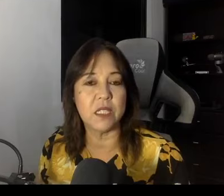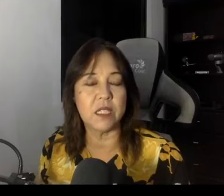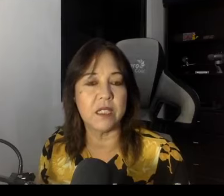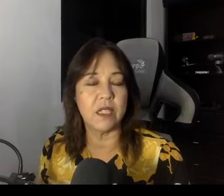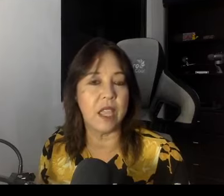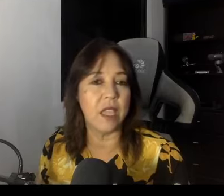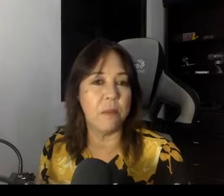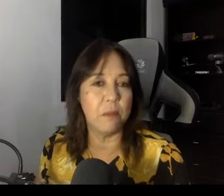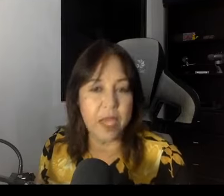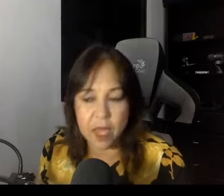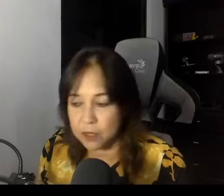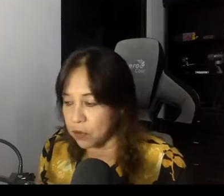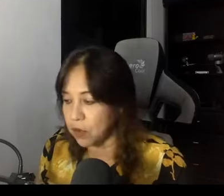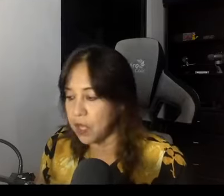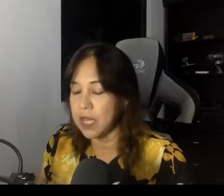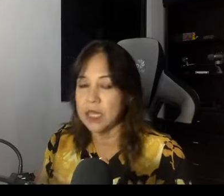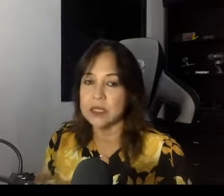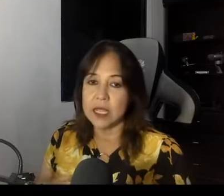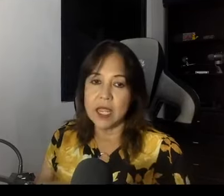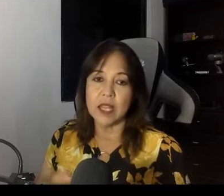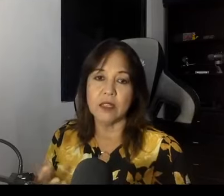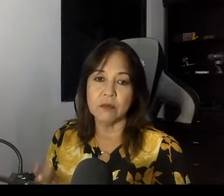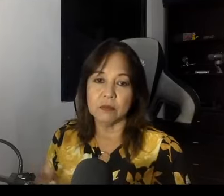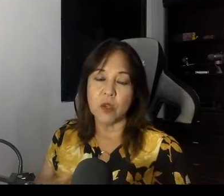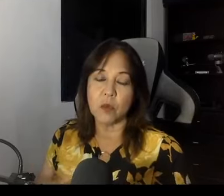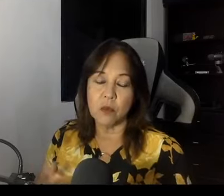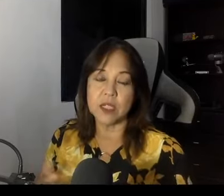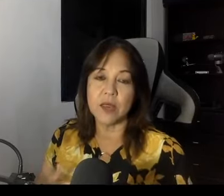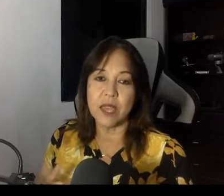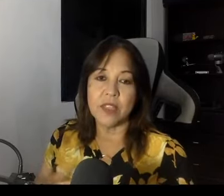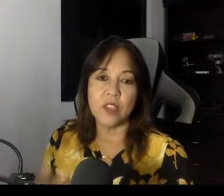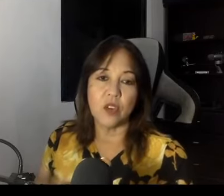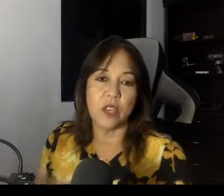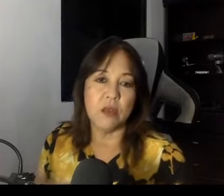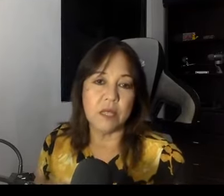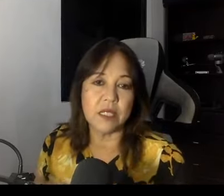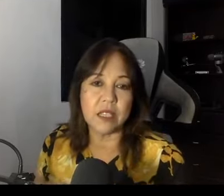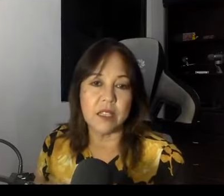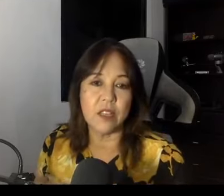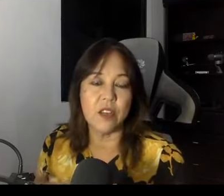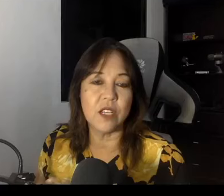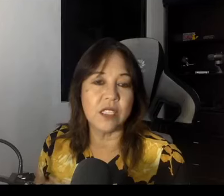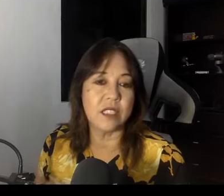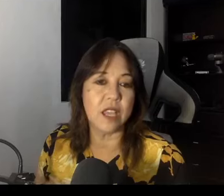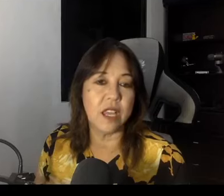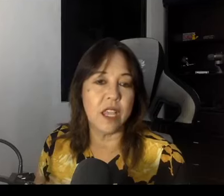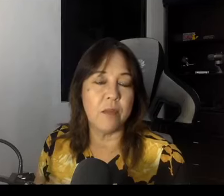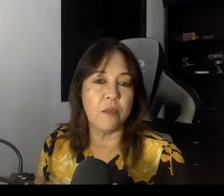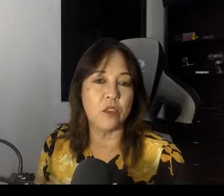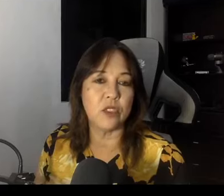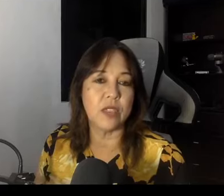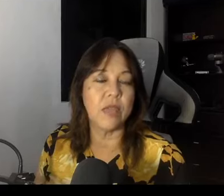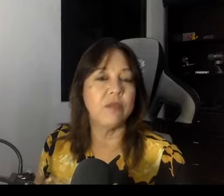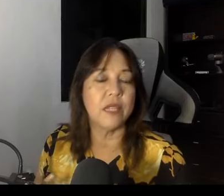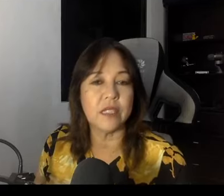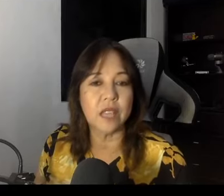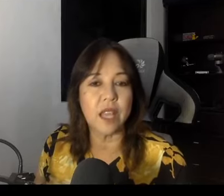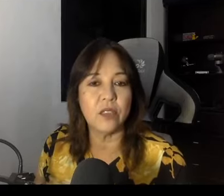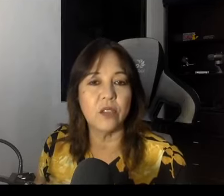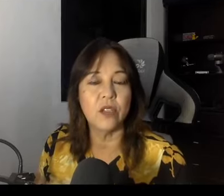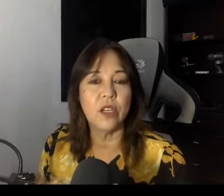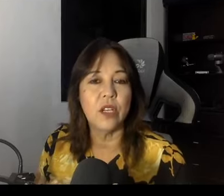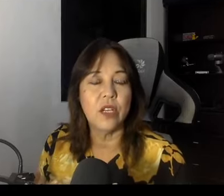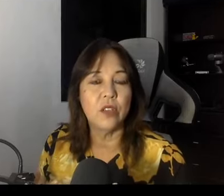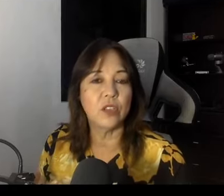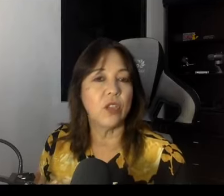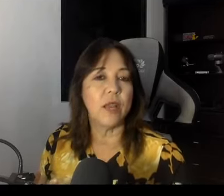esos meses de invierno. Sería, como se había dicho en meses anteriores, estaríamos